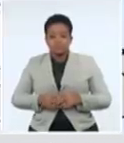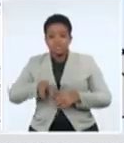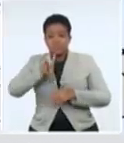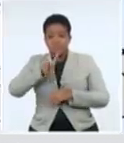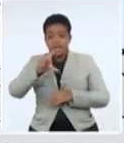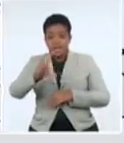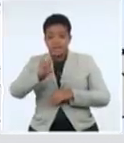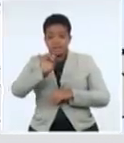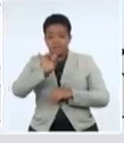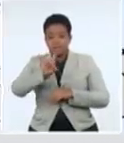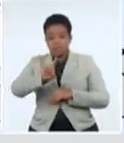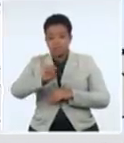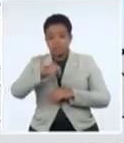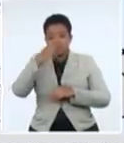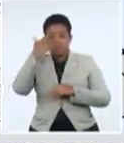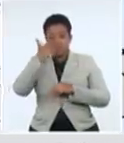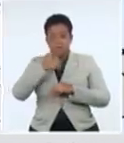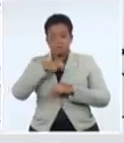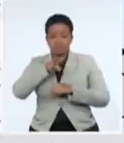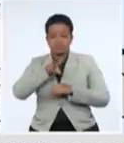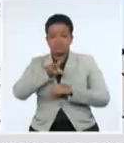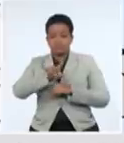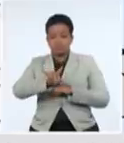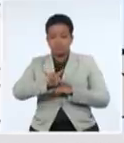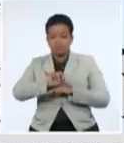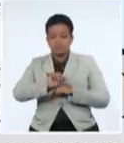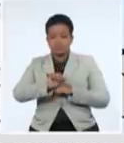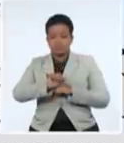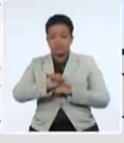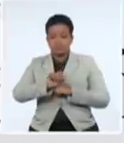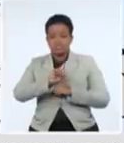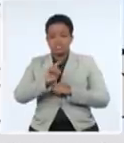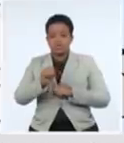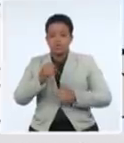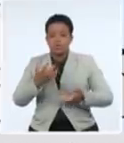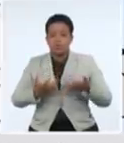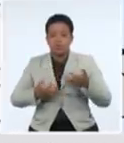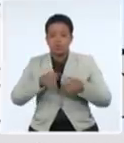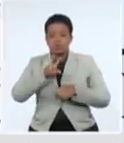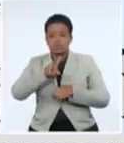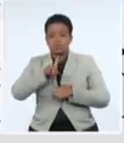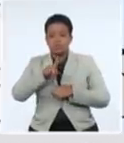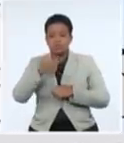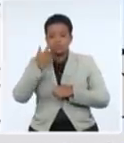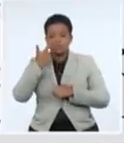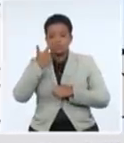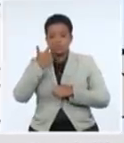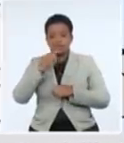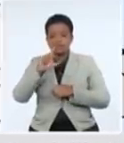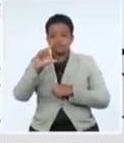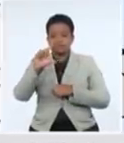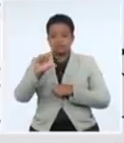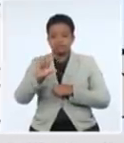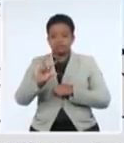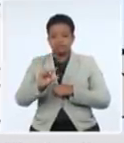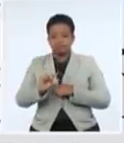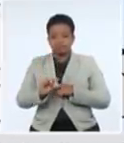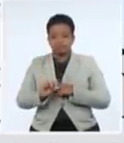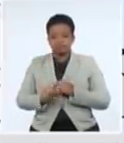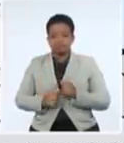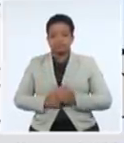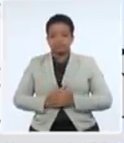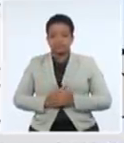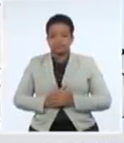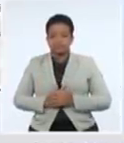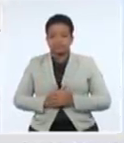29 en Ciego de Ávila y 21 en Cienfuegos. Una reducción también en estas provincias.